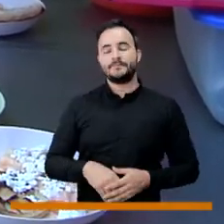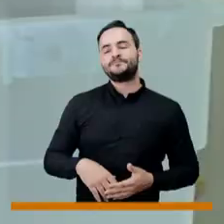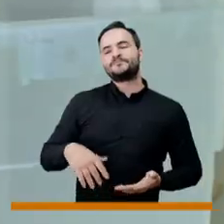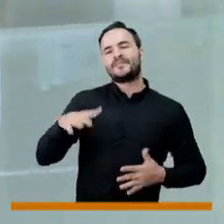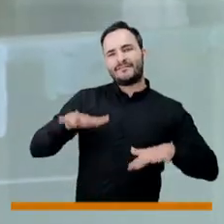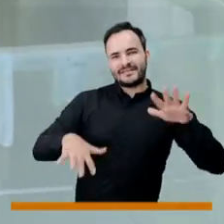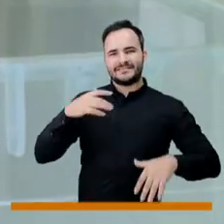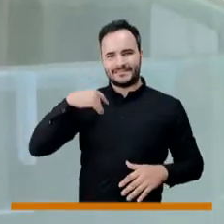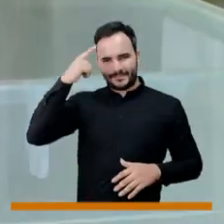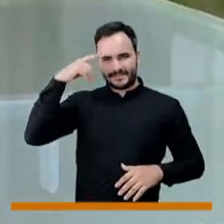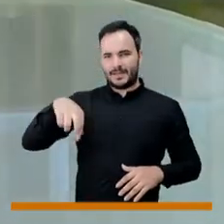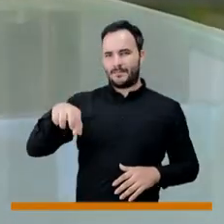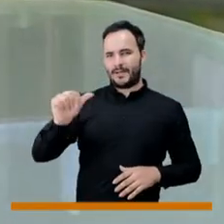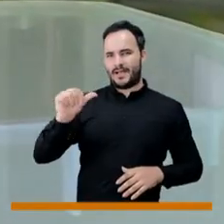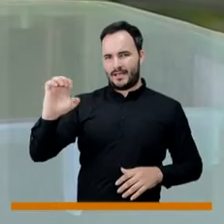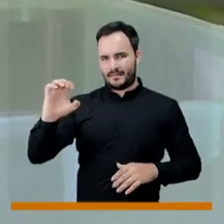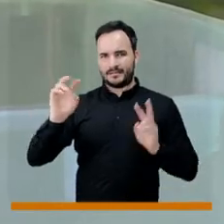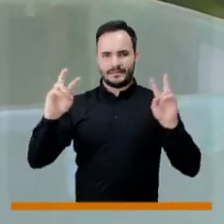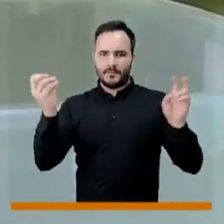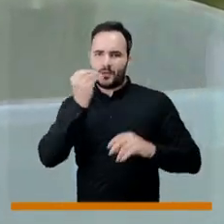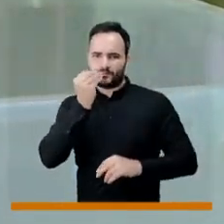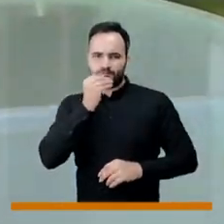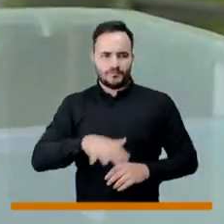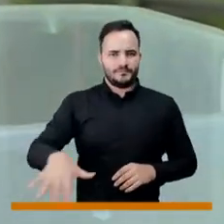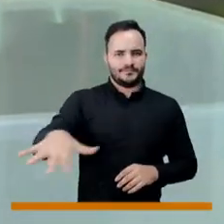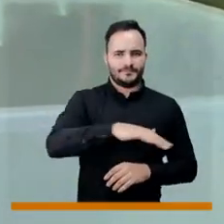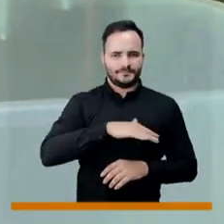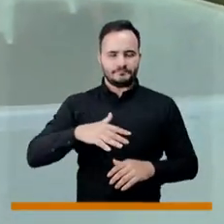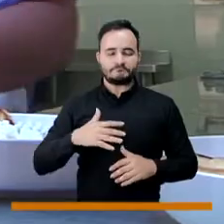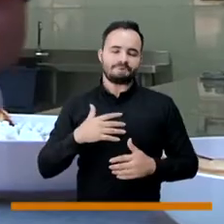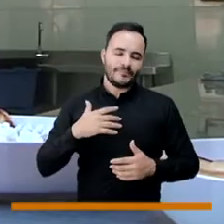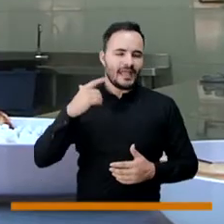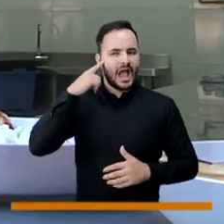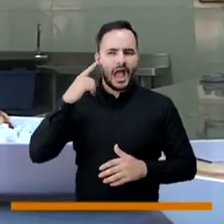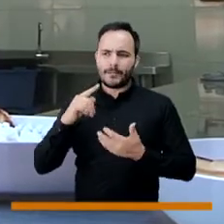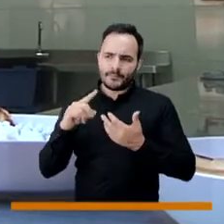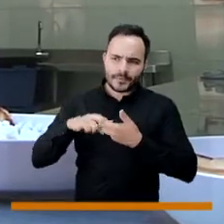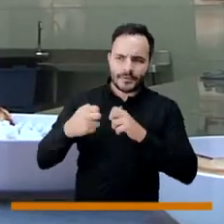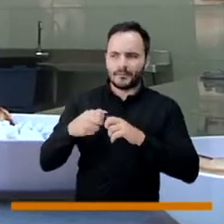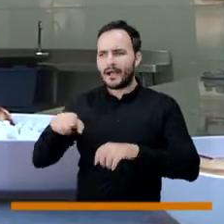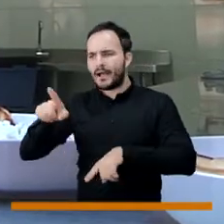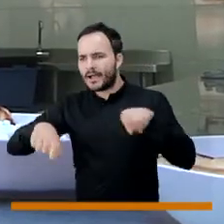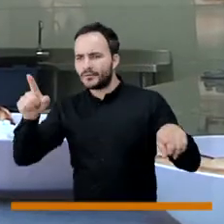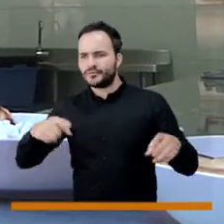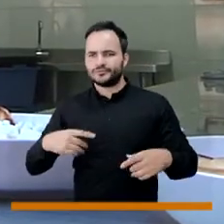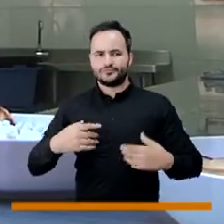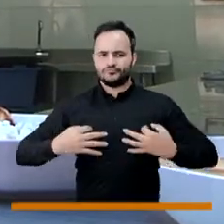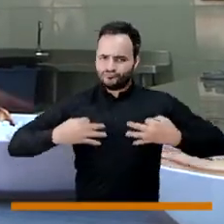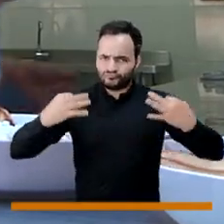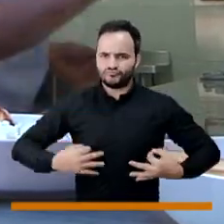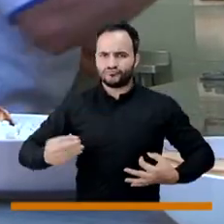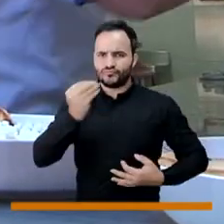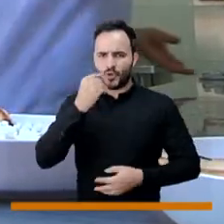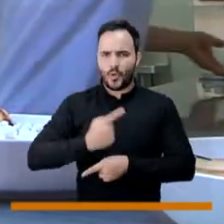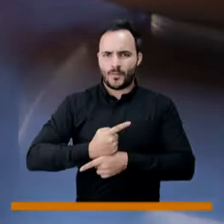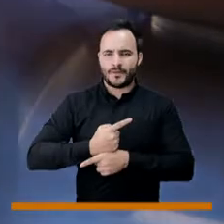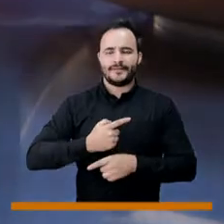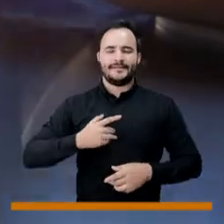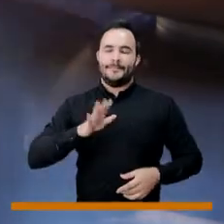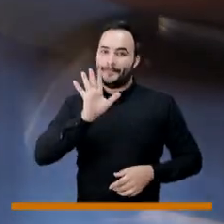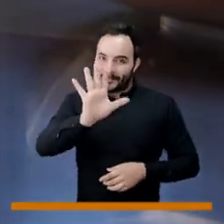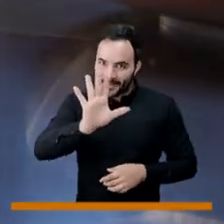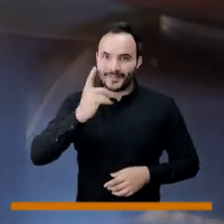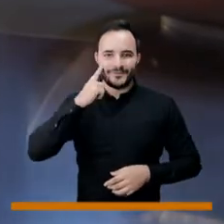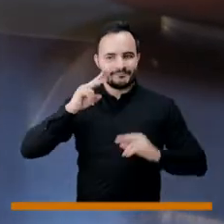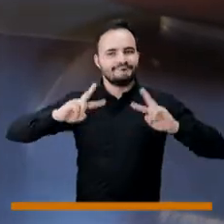pensarse que el país para atender problemas o dificultades de seguridad alimentaria pues no lo es porque